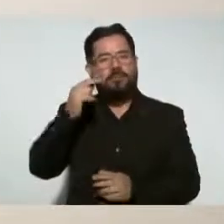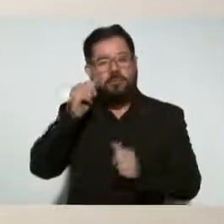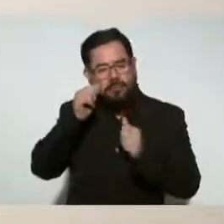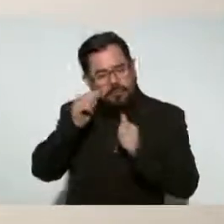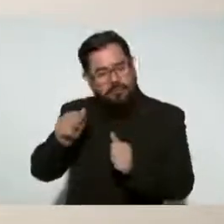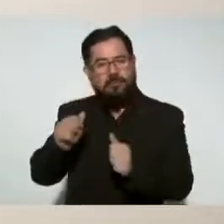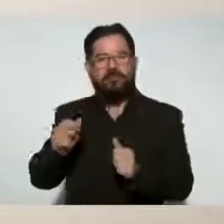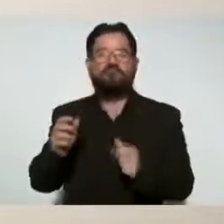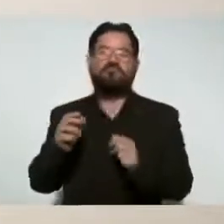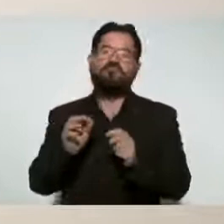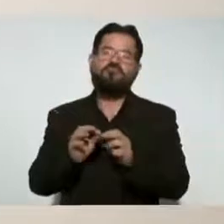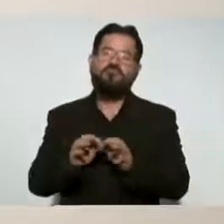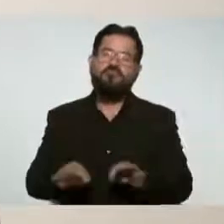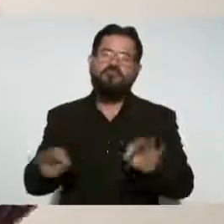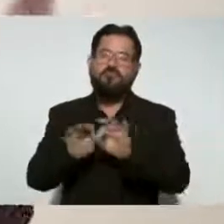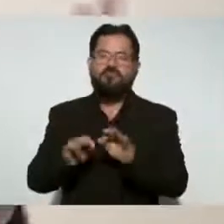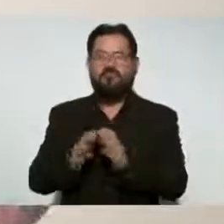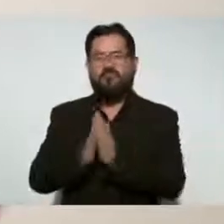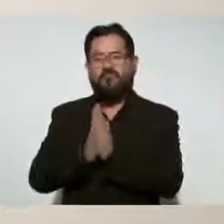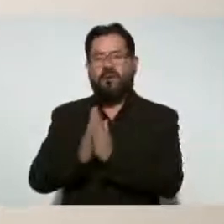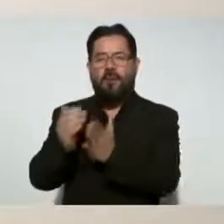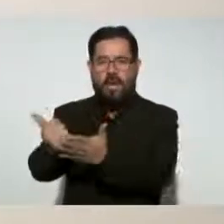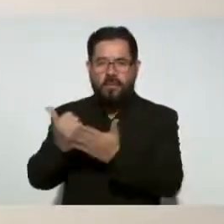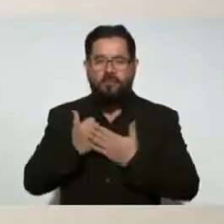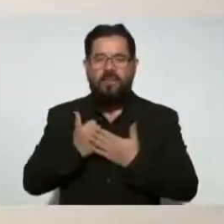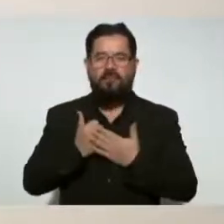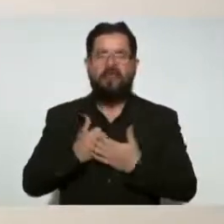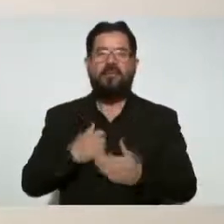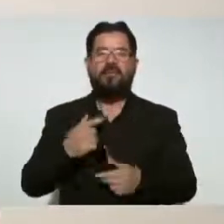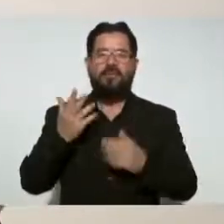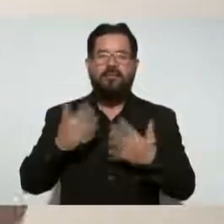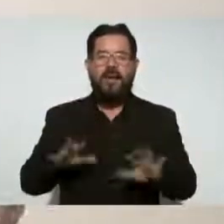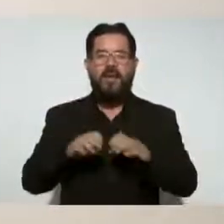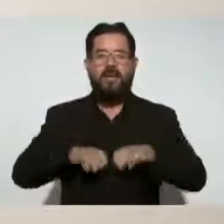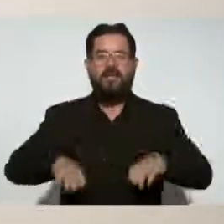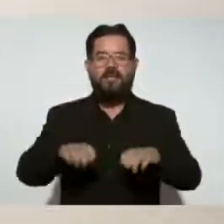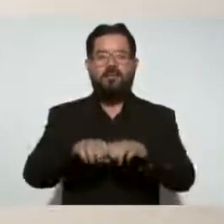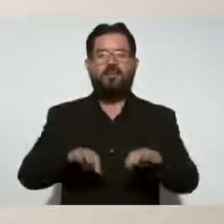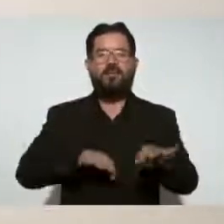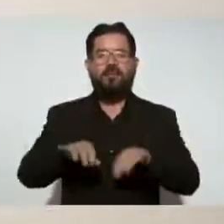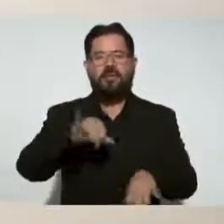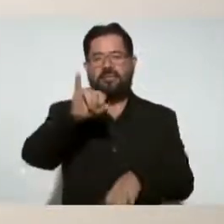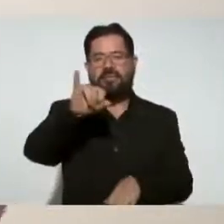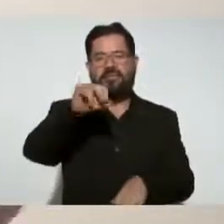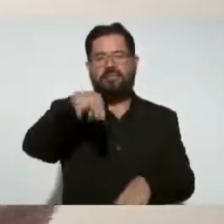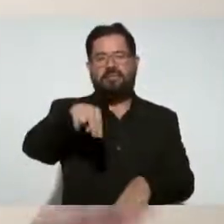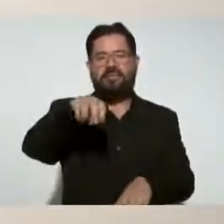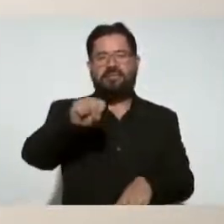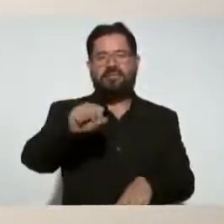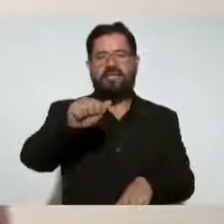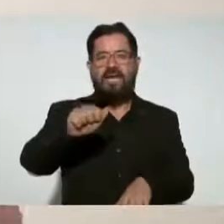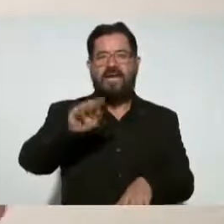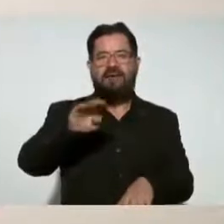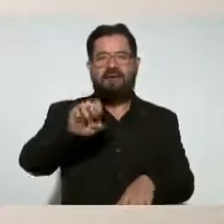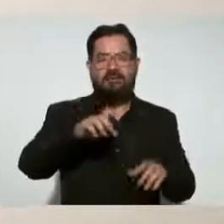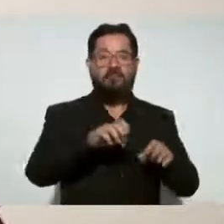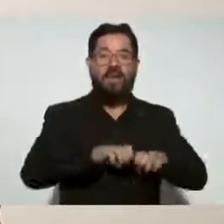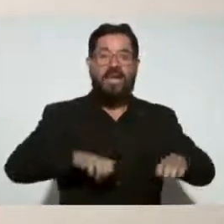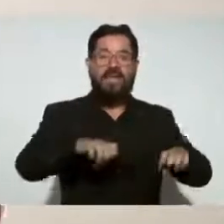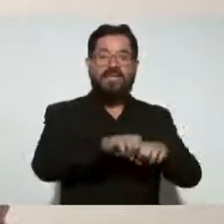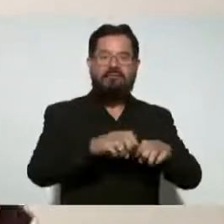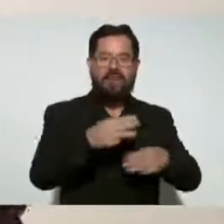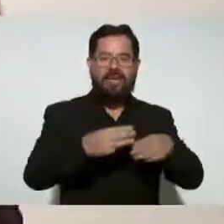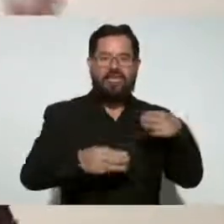todos los sonorenses que nos ayuden. Ya están trabajando los equipos de INSABI para lo que es el equipamiento. Sería obviamente en especie,